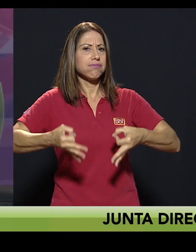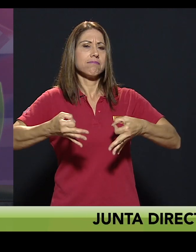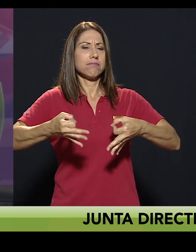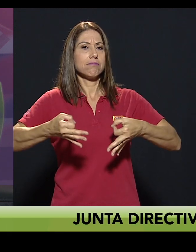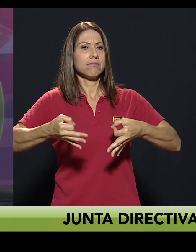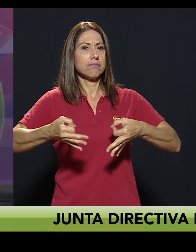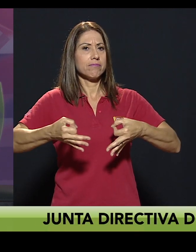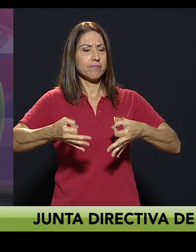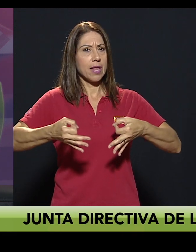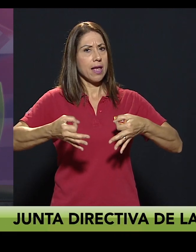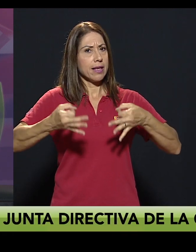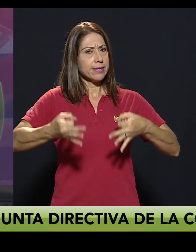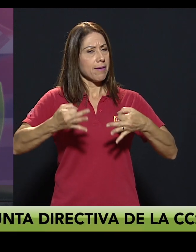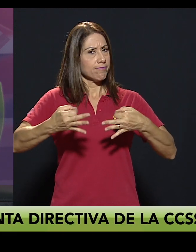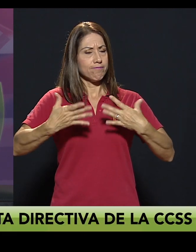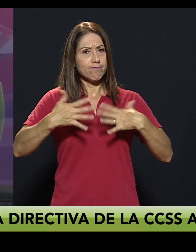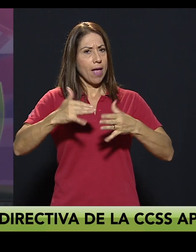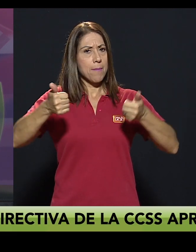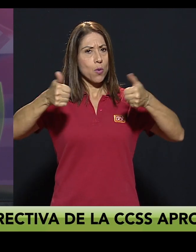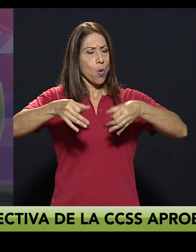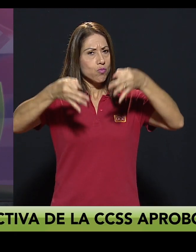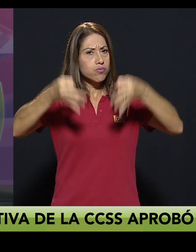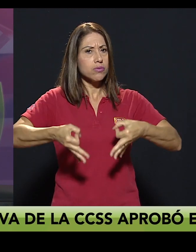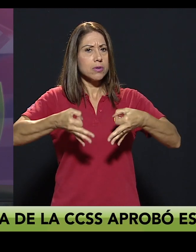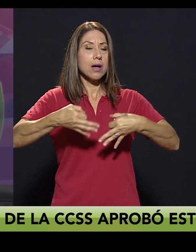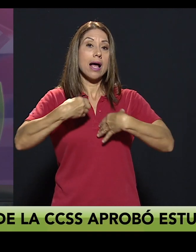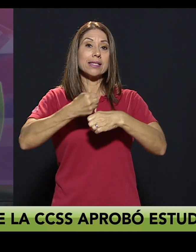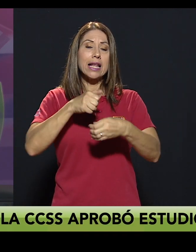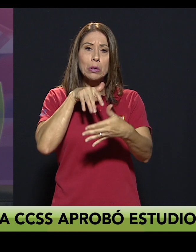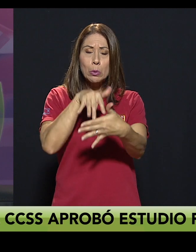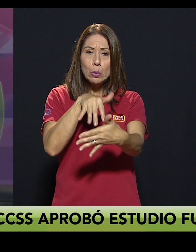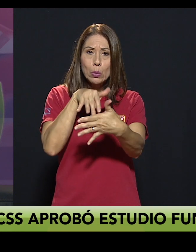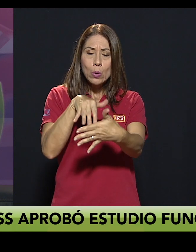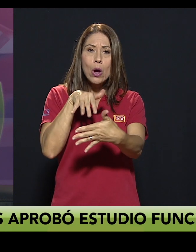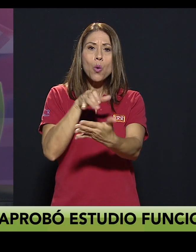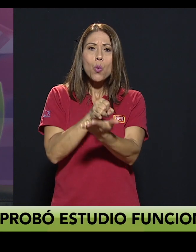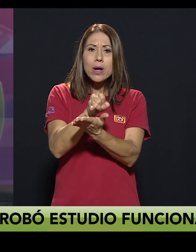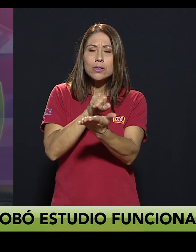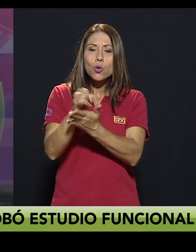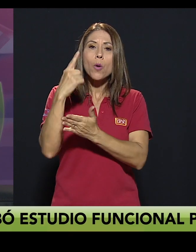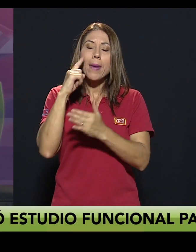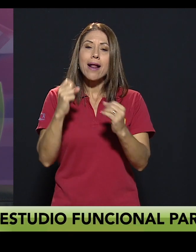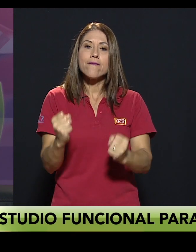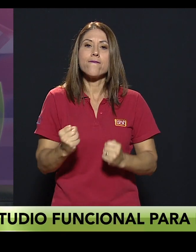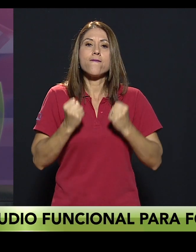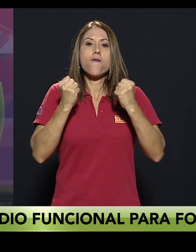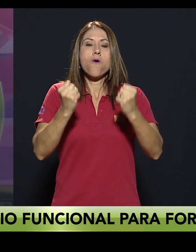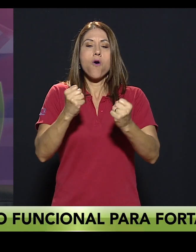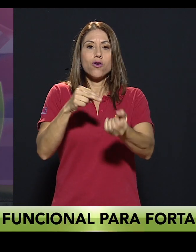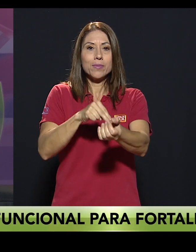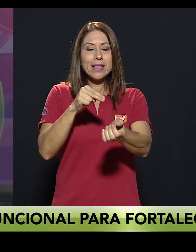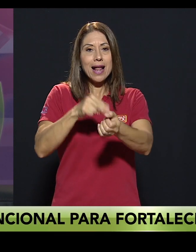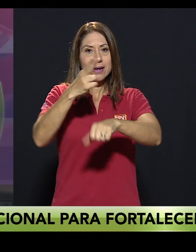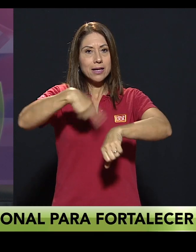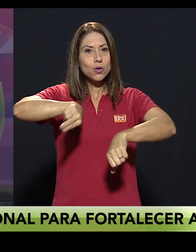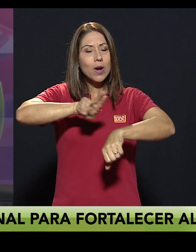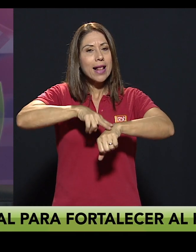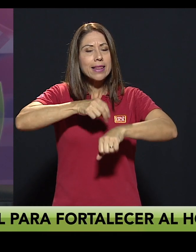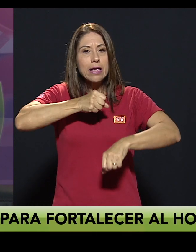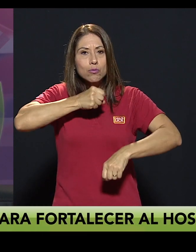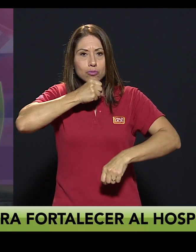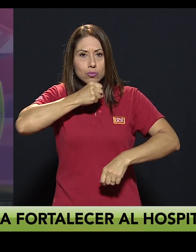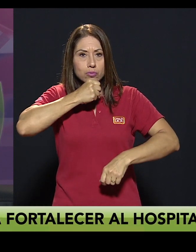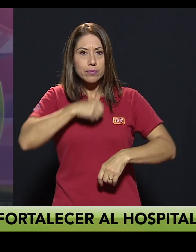en firme y directo, un estudio funcional para fortalecer el Hospital Nacional de Geriatría y